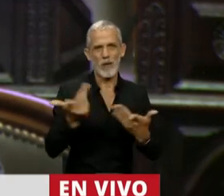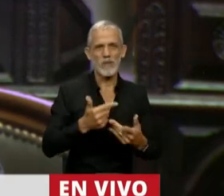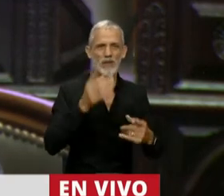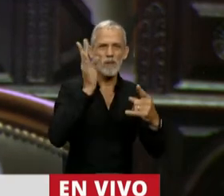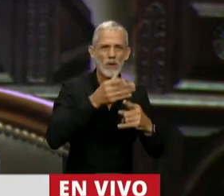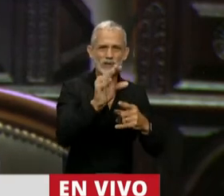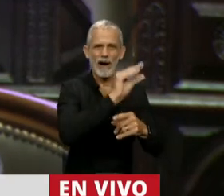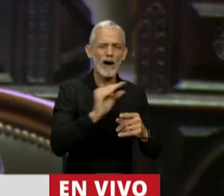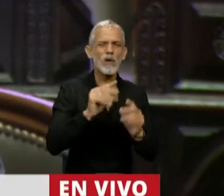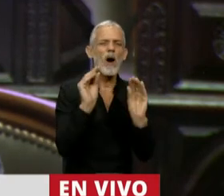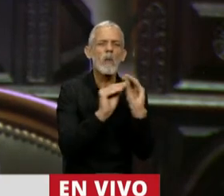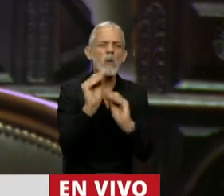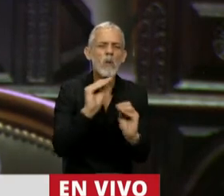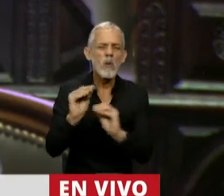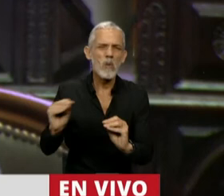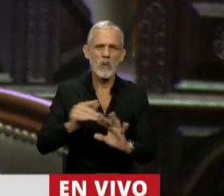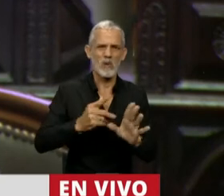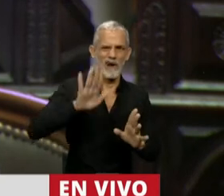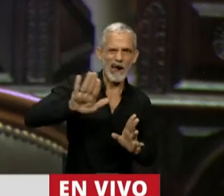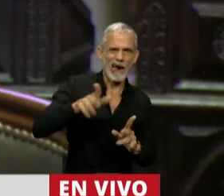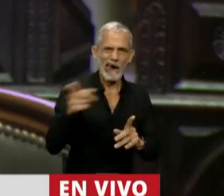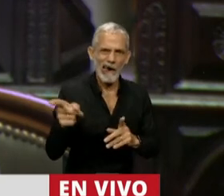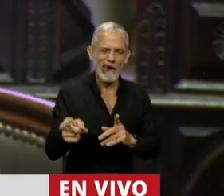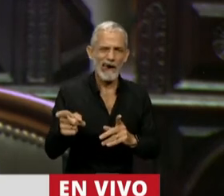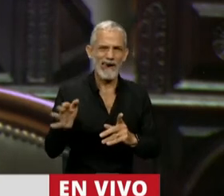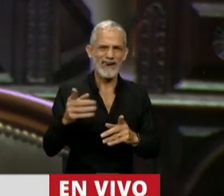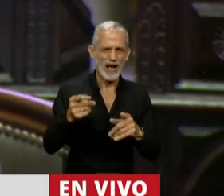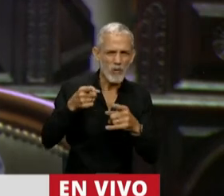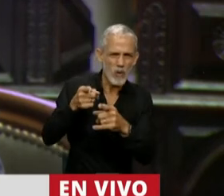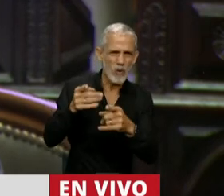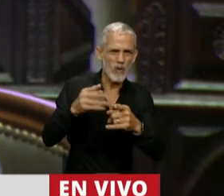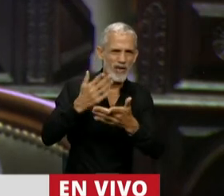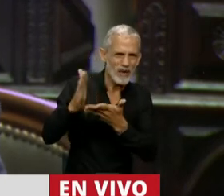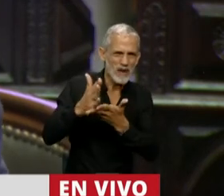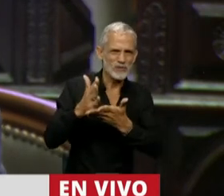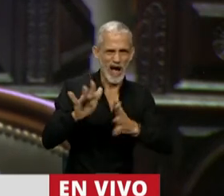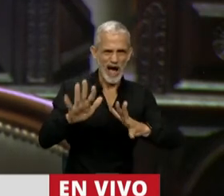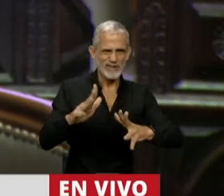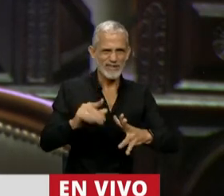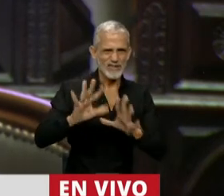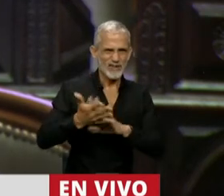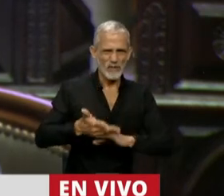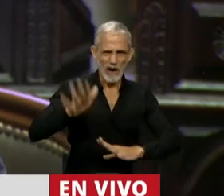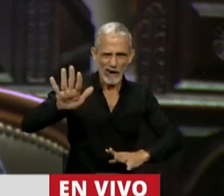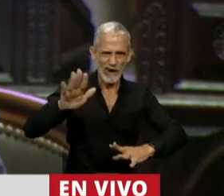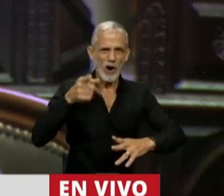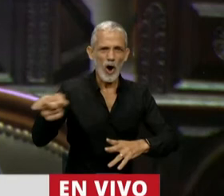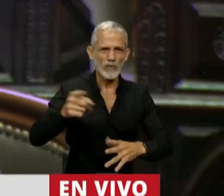son parches, estos son venganzas, estos son revanchas, estos son persecuciones, discriminaciones en contra de la ciudad de